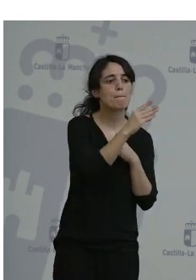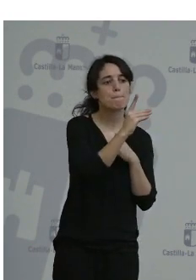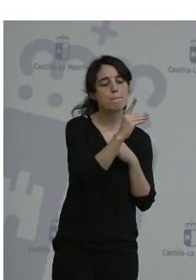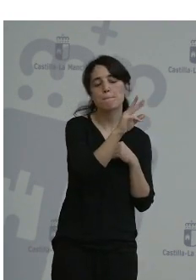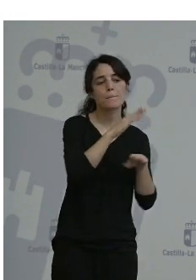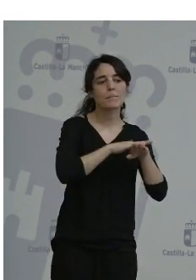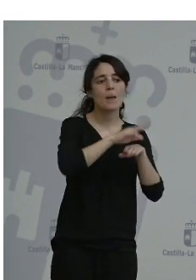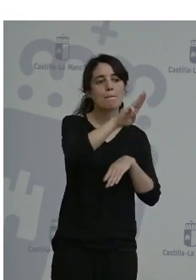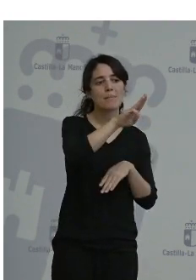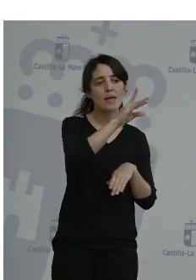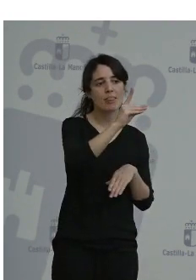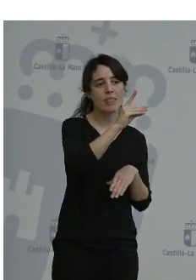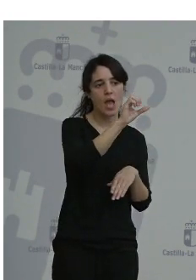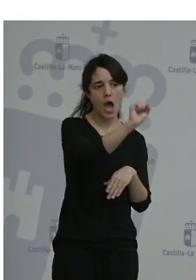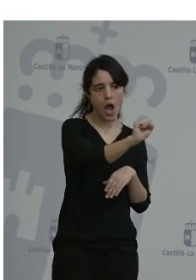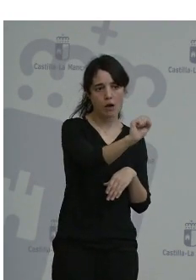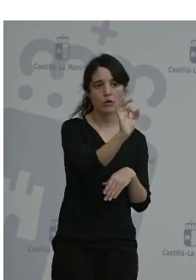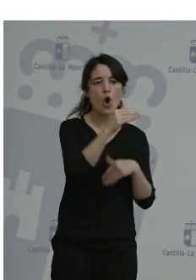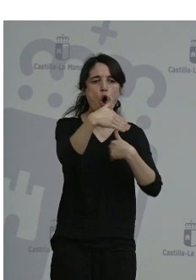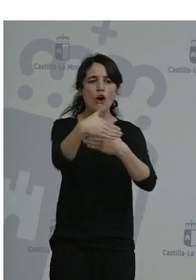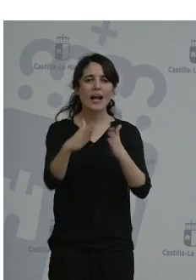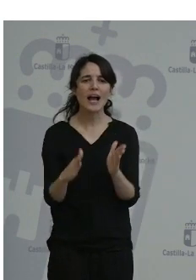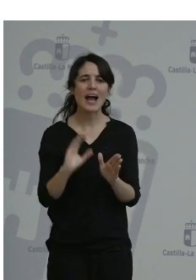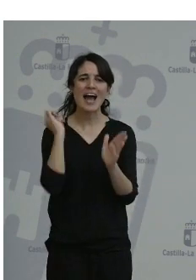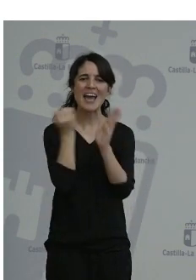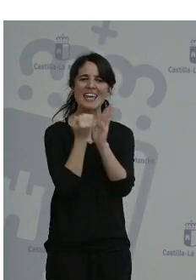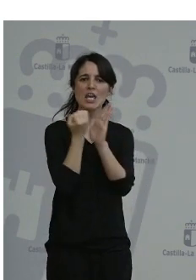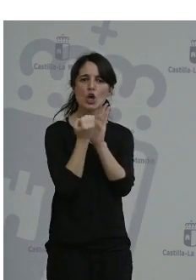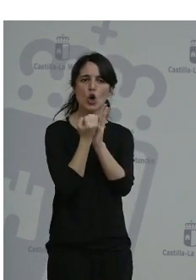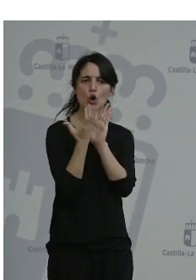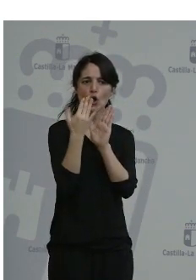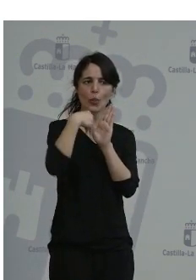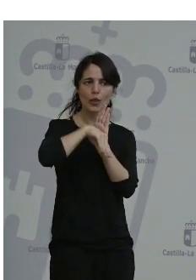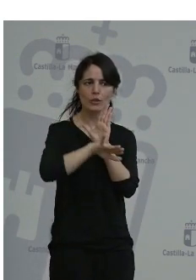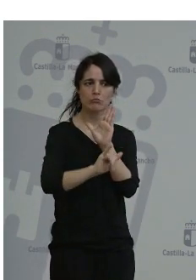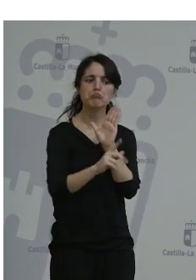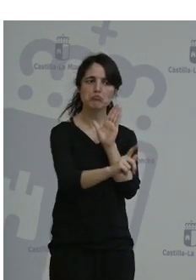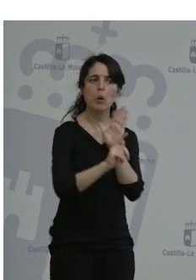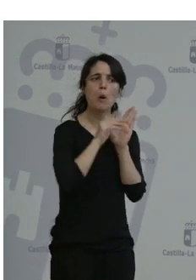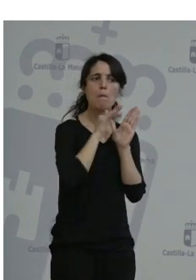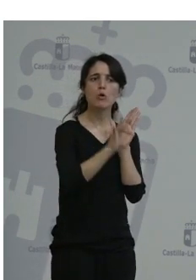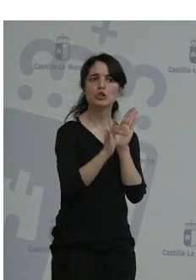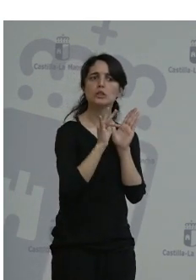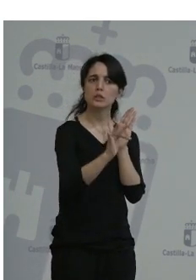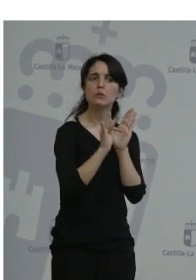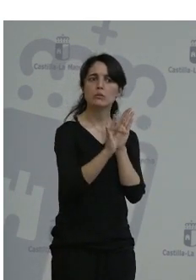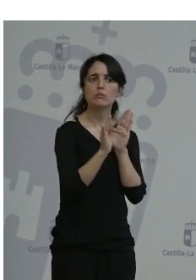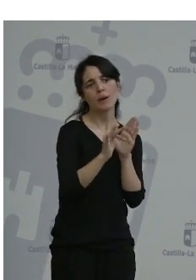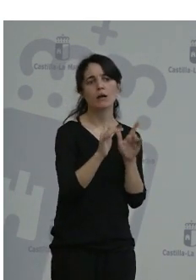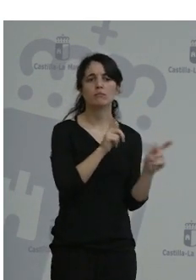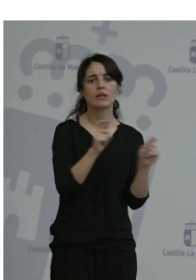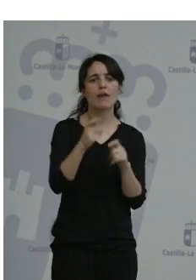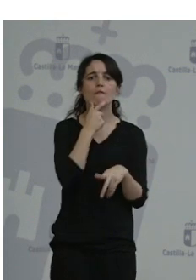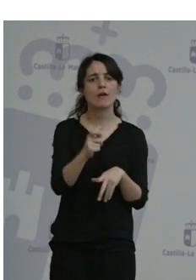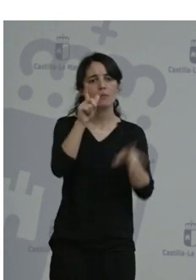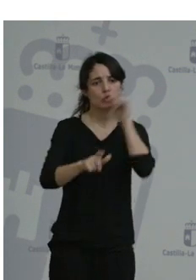cajas con iconos, que además nos vienen muy bien en este caso para los colectivos de personas con discapacidad intelectual, pues